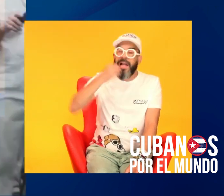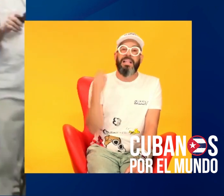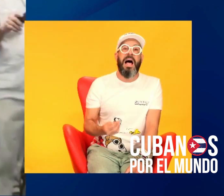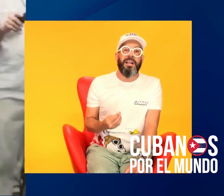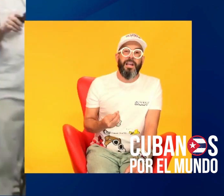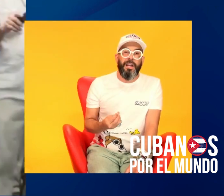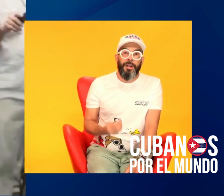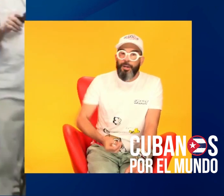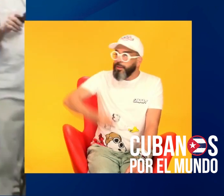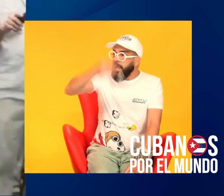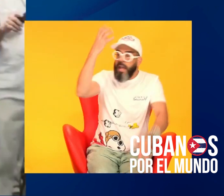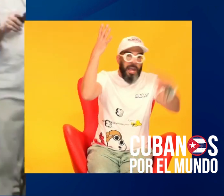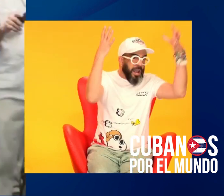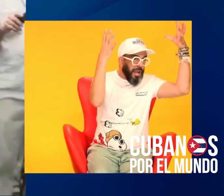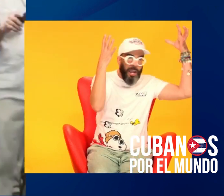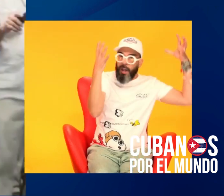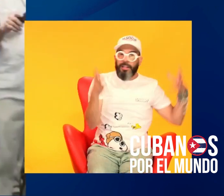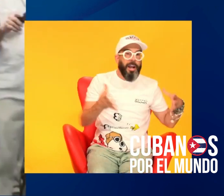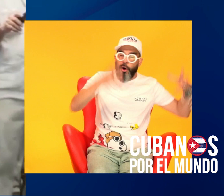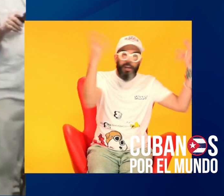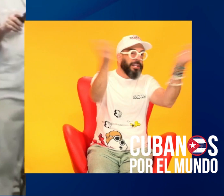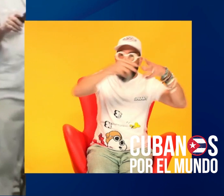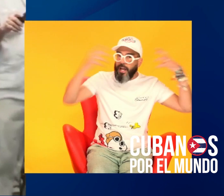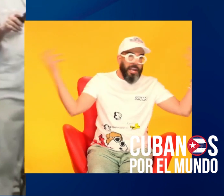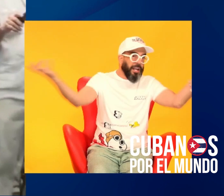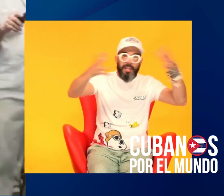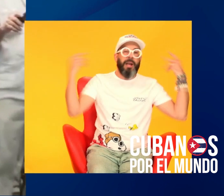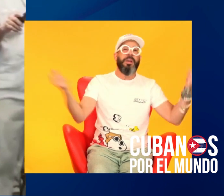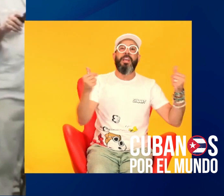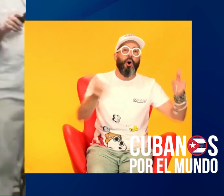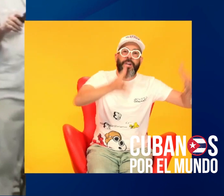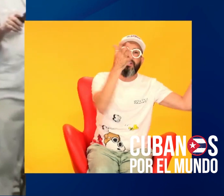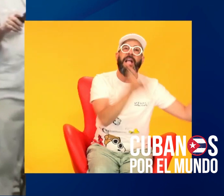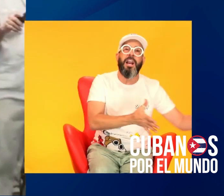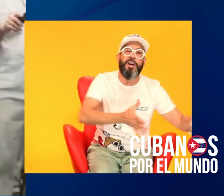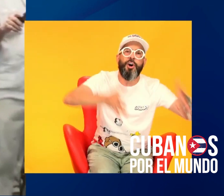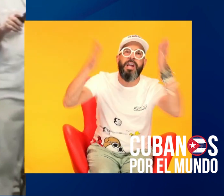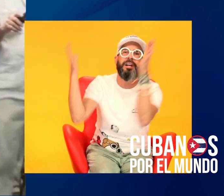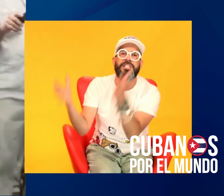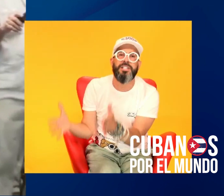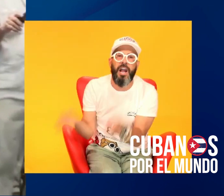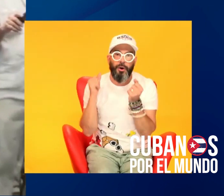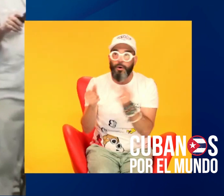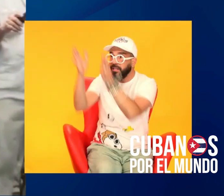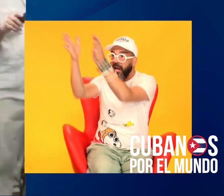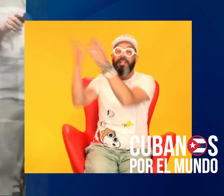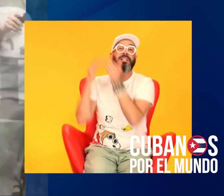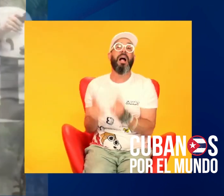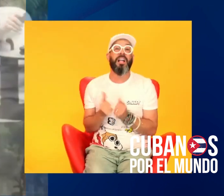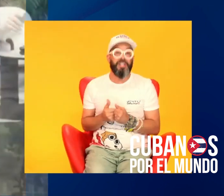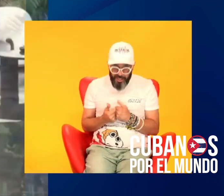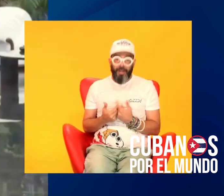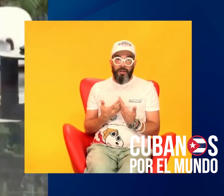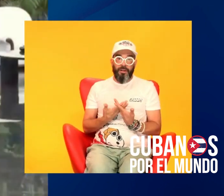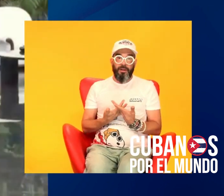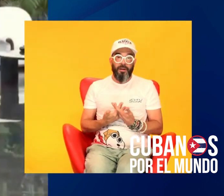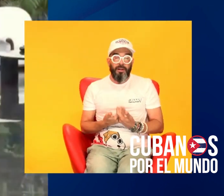del ataque de terroristas, de enemigos internos y externos. Y esta gente está